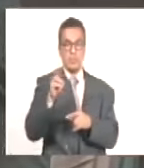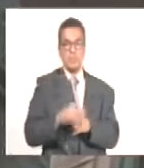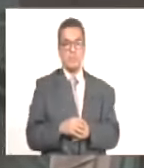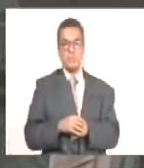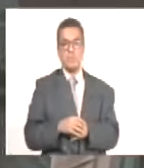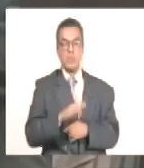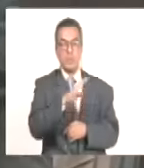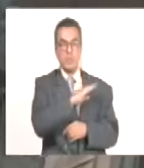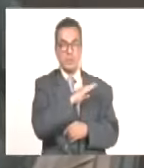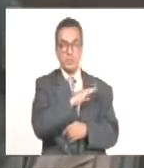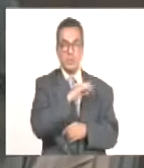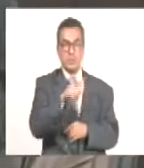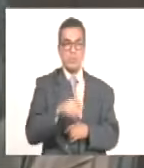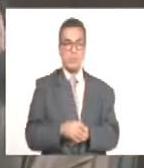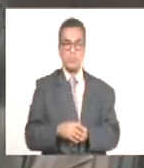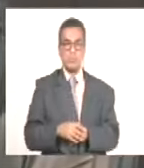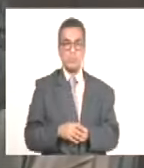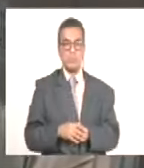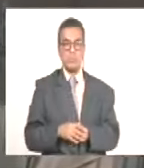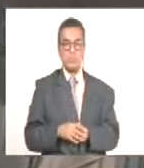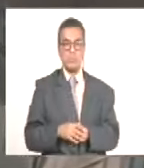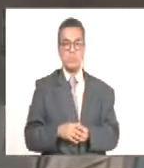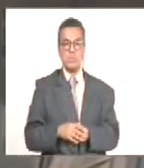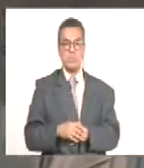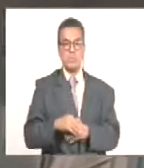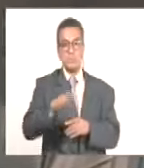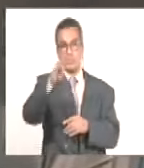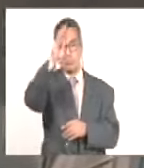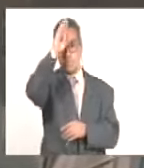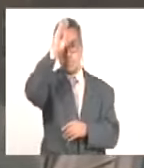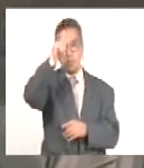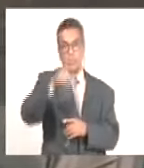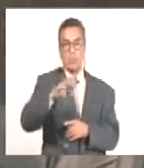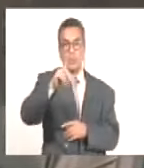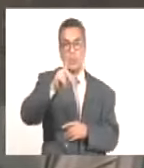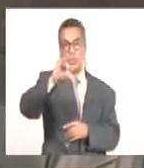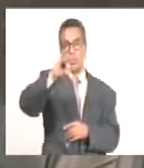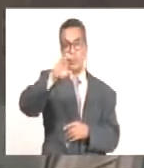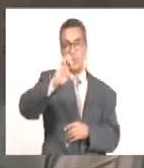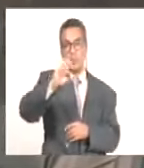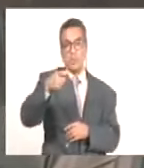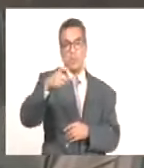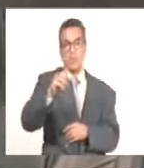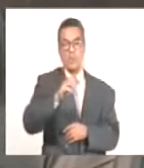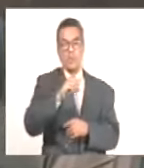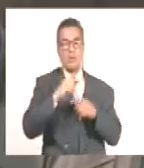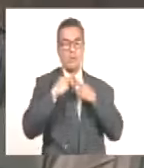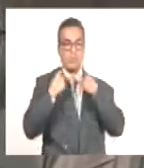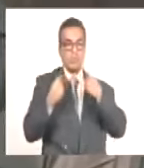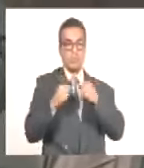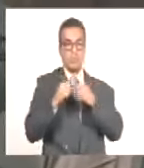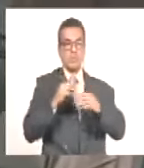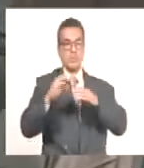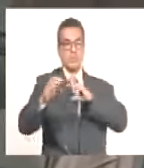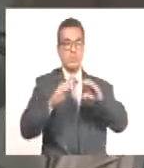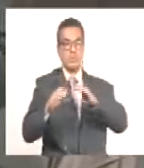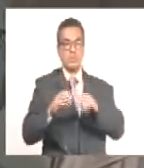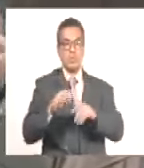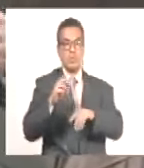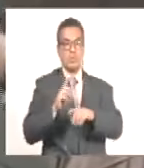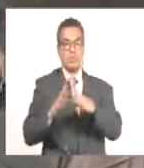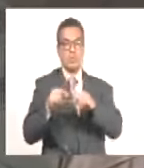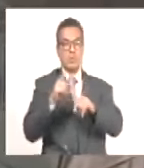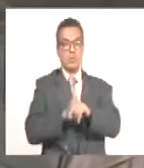en la persona del cardenal Diego Padrón, quien será el encargado de transmitirlo en su